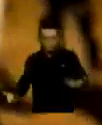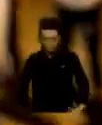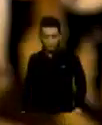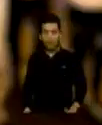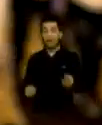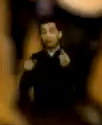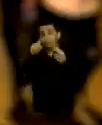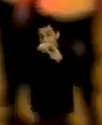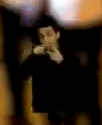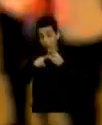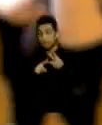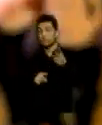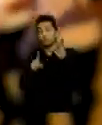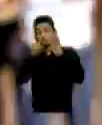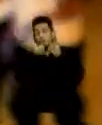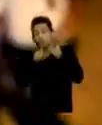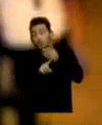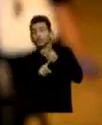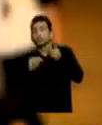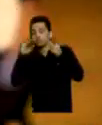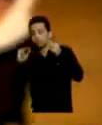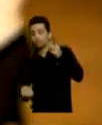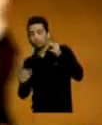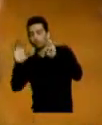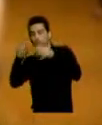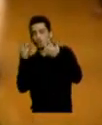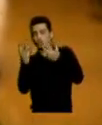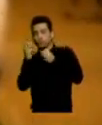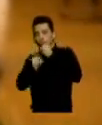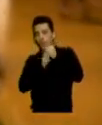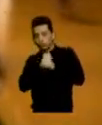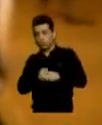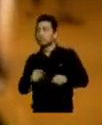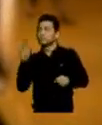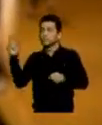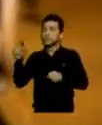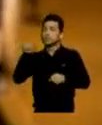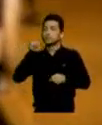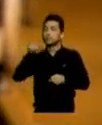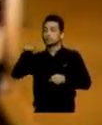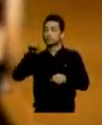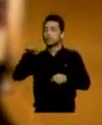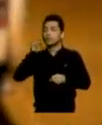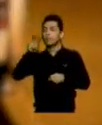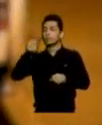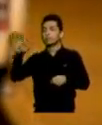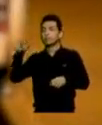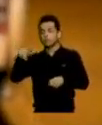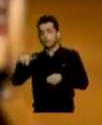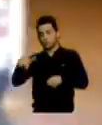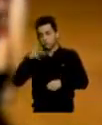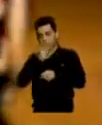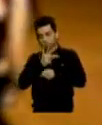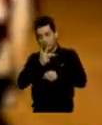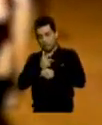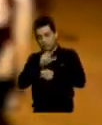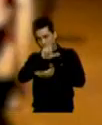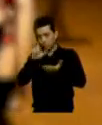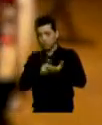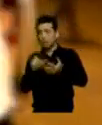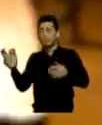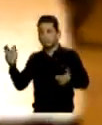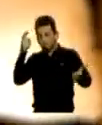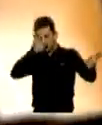un campo de fútbol ubicado en el sector 4 de santalucía los ocotes son a 25 de la ciudad de guatemala se registró un ataque armado